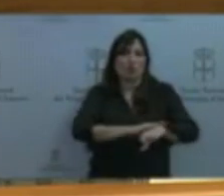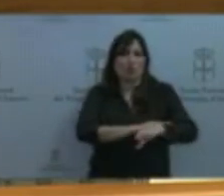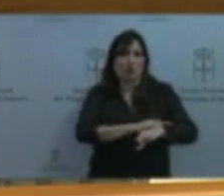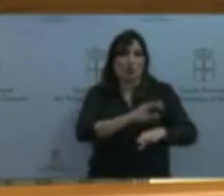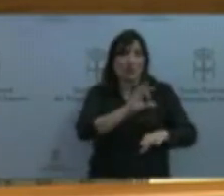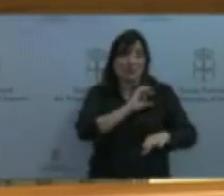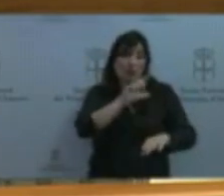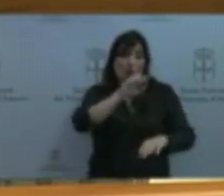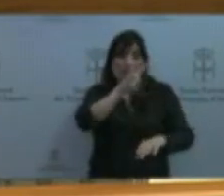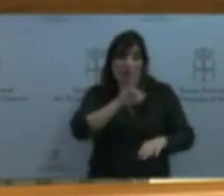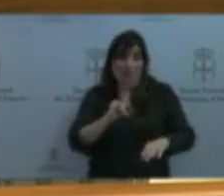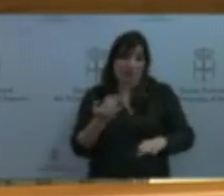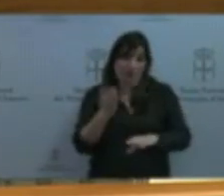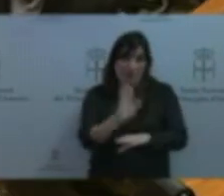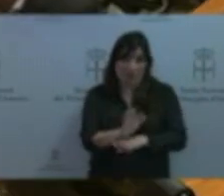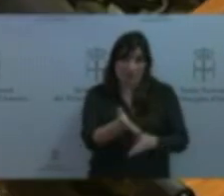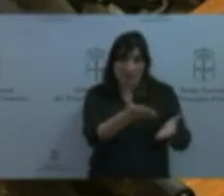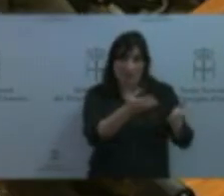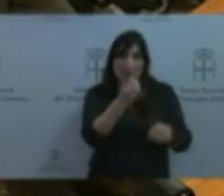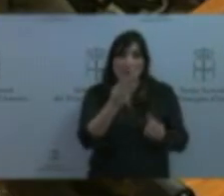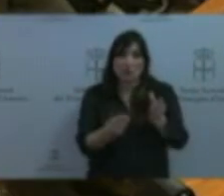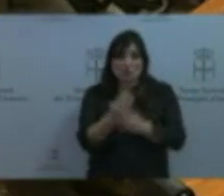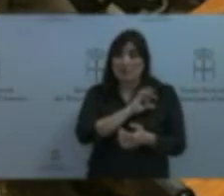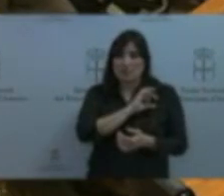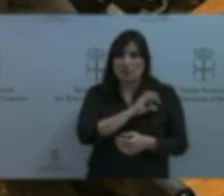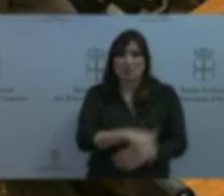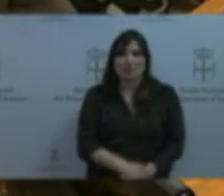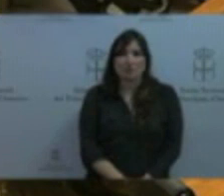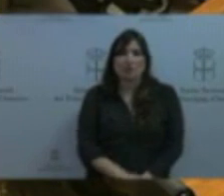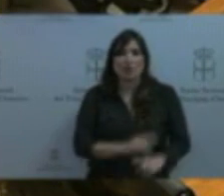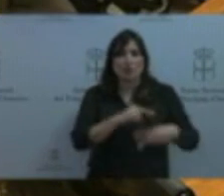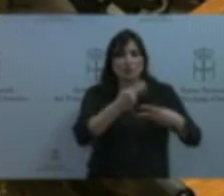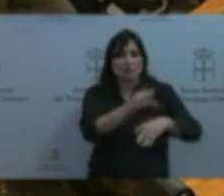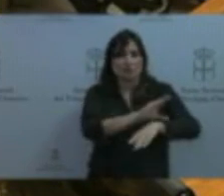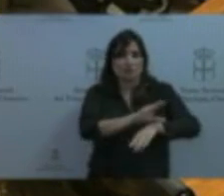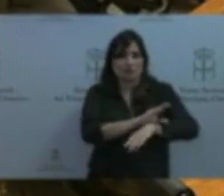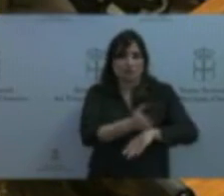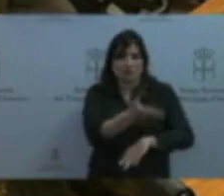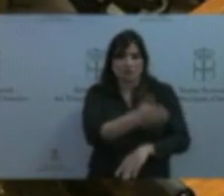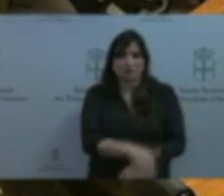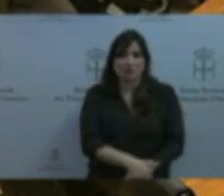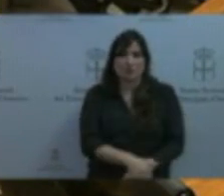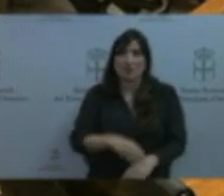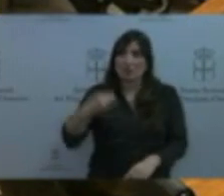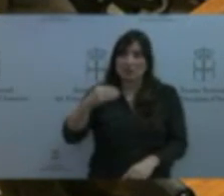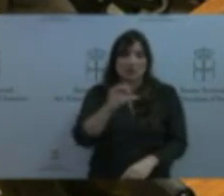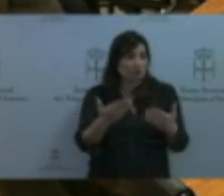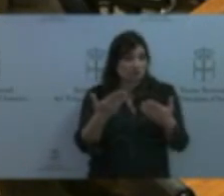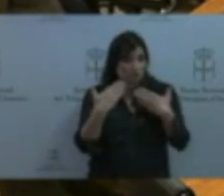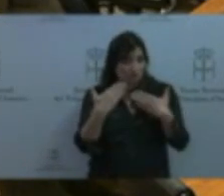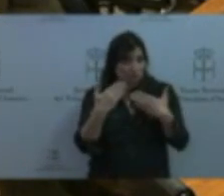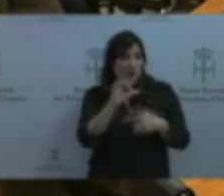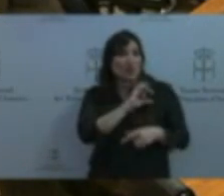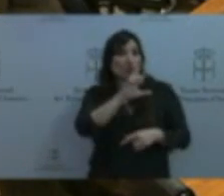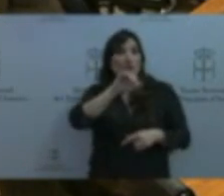Buenos días, señor consejero. ¿Qué valoración hace de sus acciones contra la corrupción? Presidente, señoría, hago una valoración positiva de las acciones contra la corrupción.